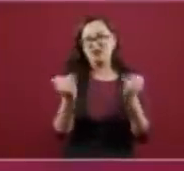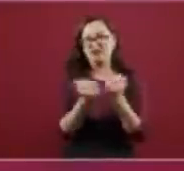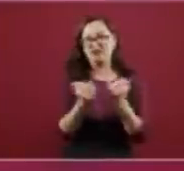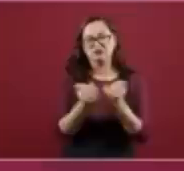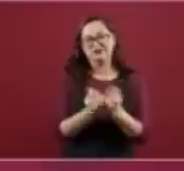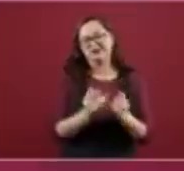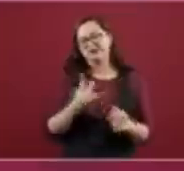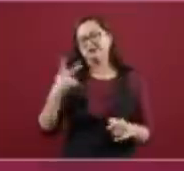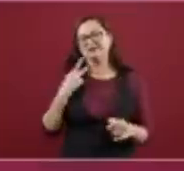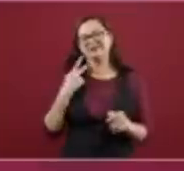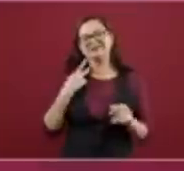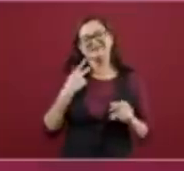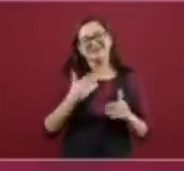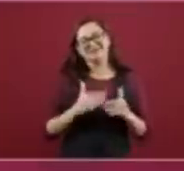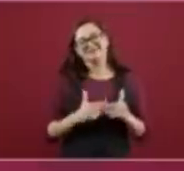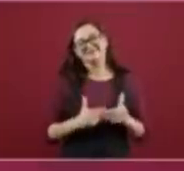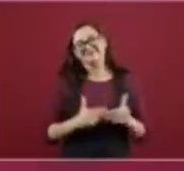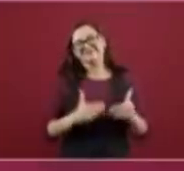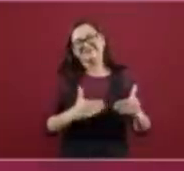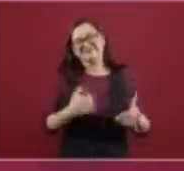distancia,